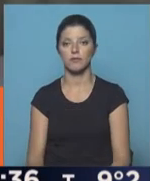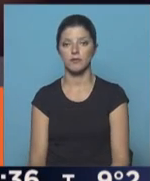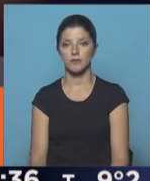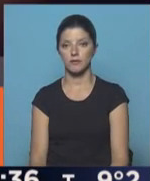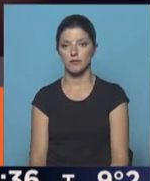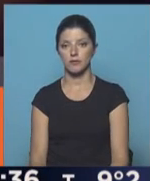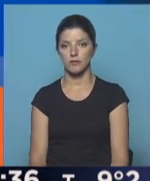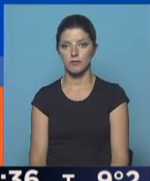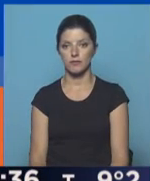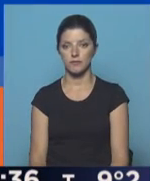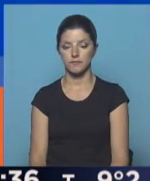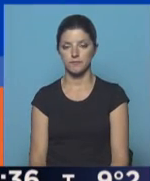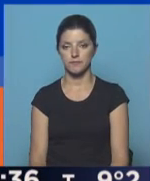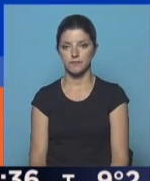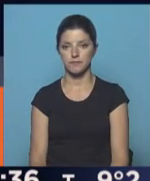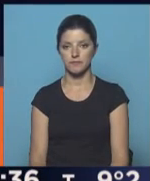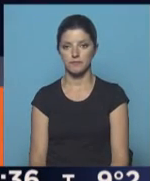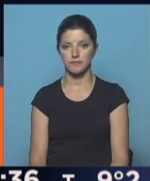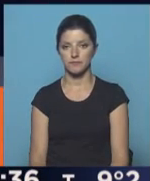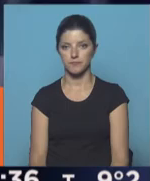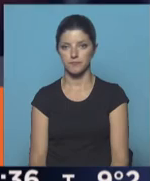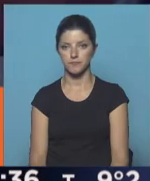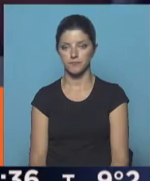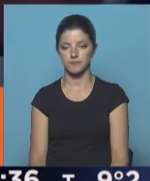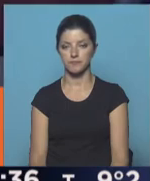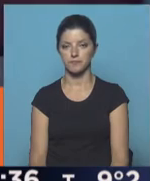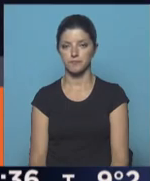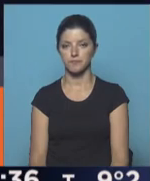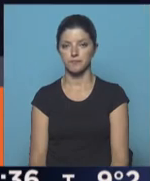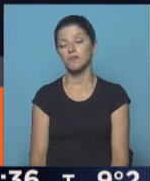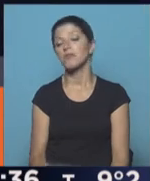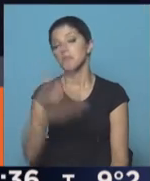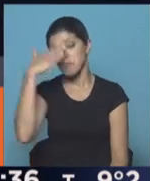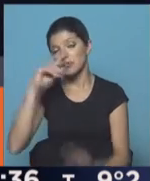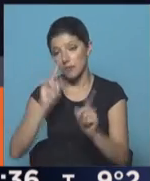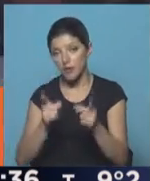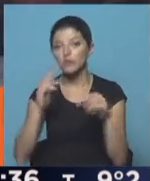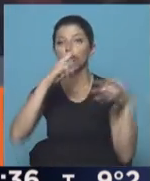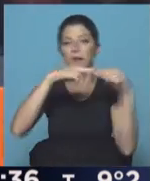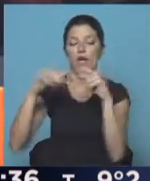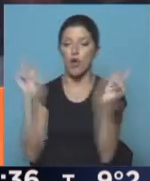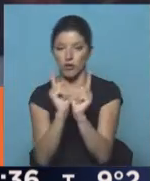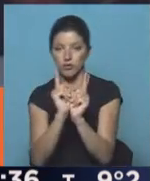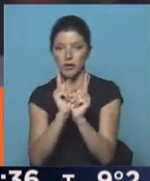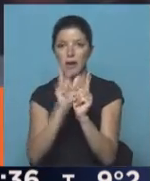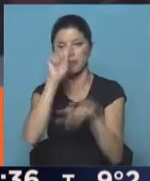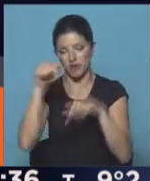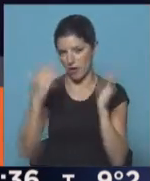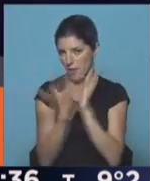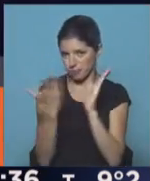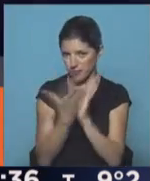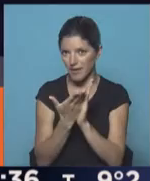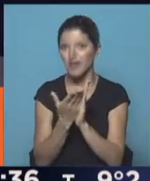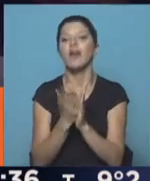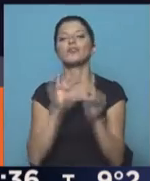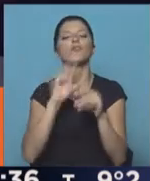y bueno finalmente este algún espacio en particular para cortos de estudiantes en fin tratar de darle